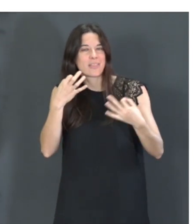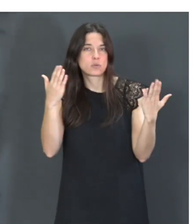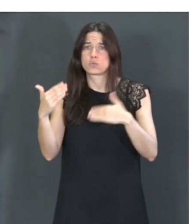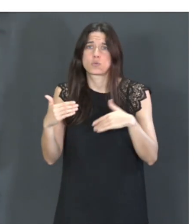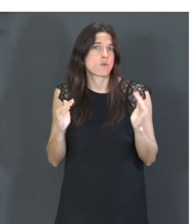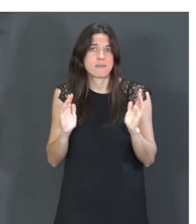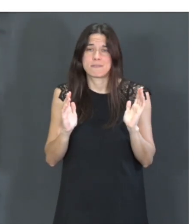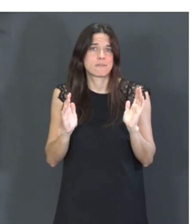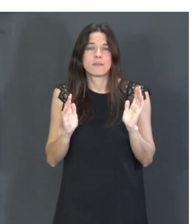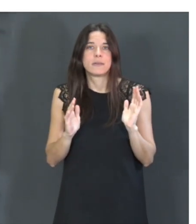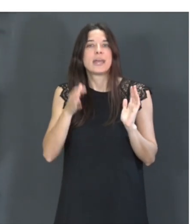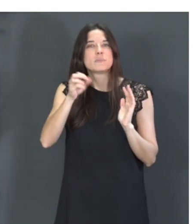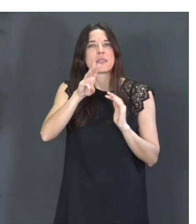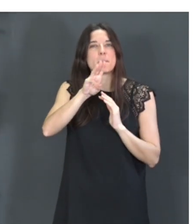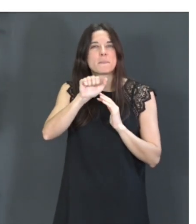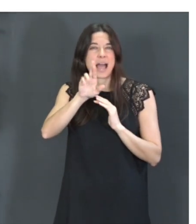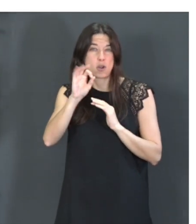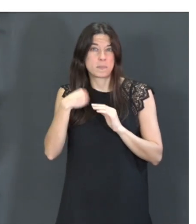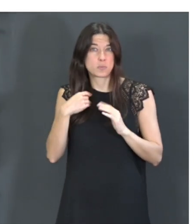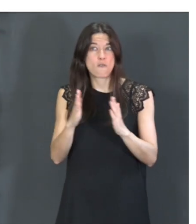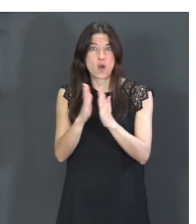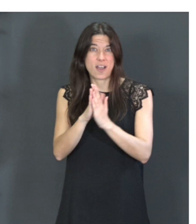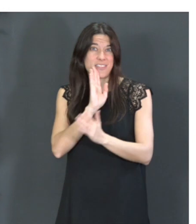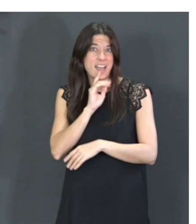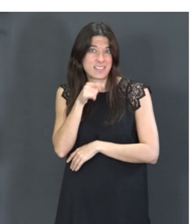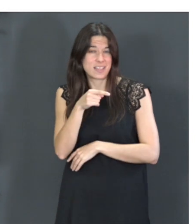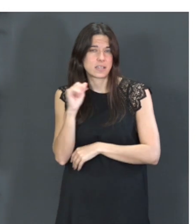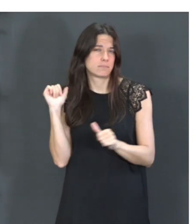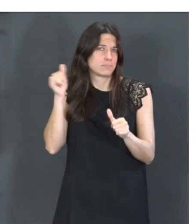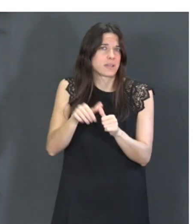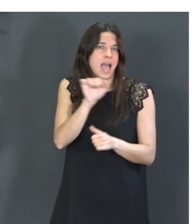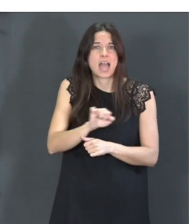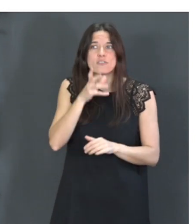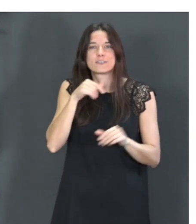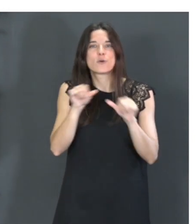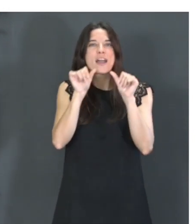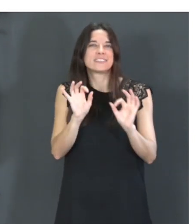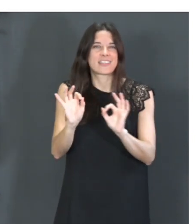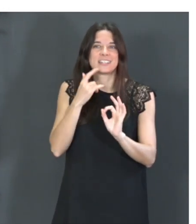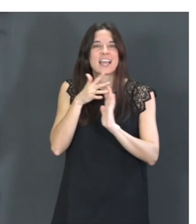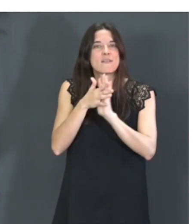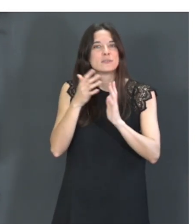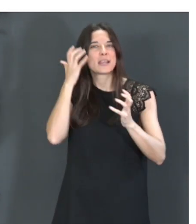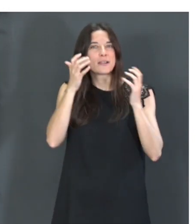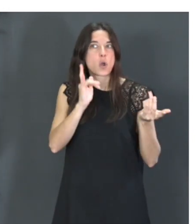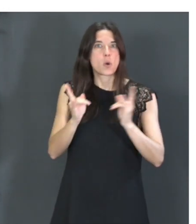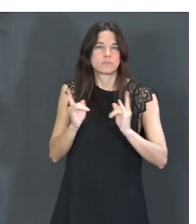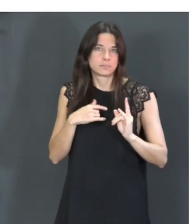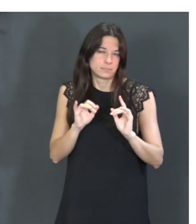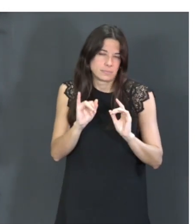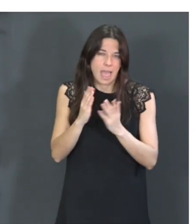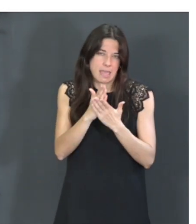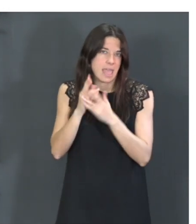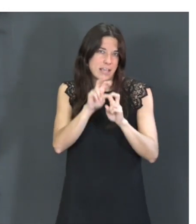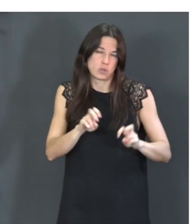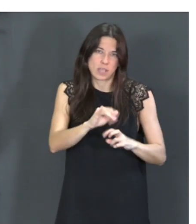Paro lleva muchos años, la foca, y se ha convertido en el estándar cuando hablamos de animales robóticos, y hay muchos estudios con ella, no con